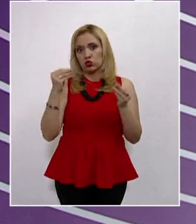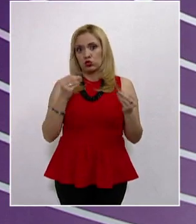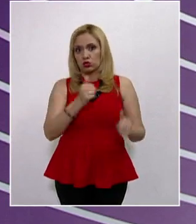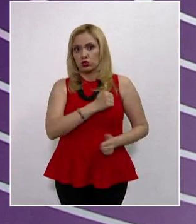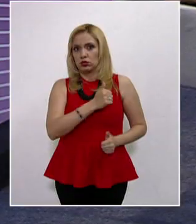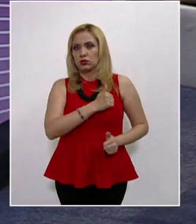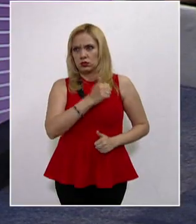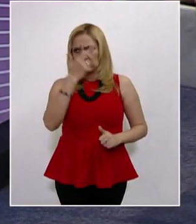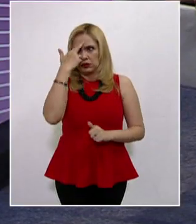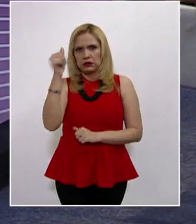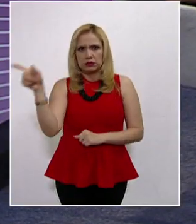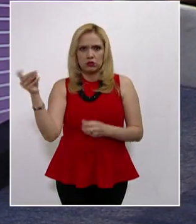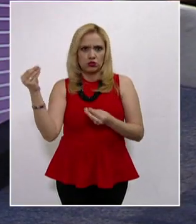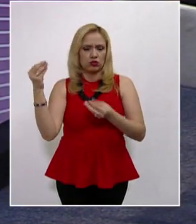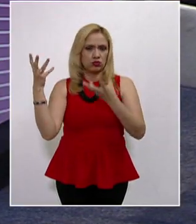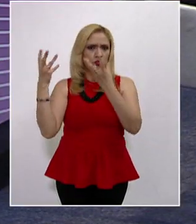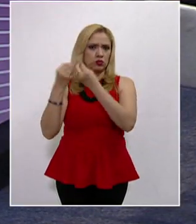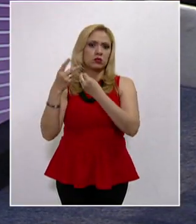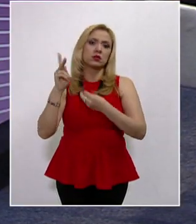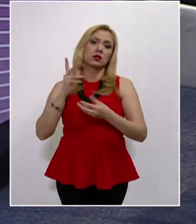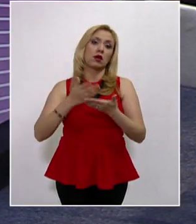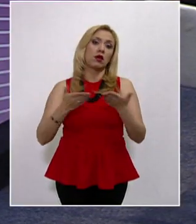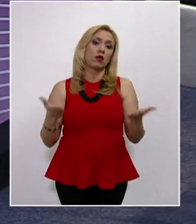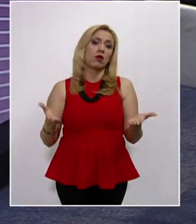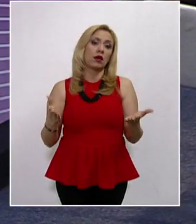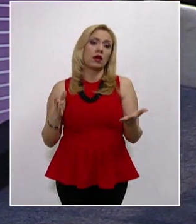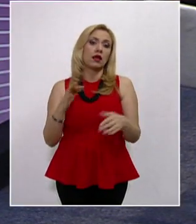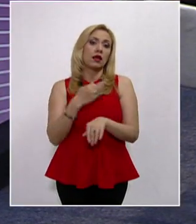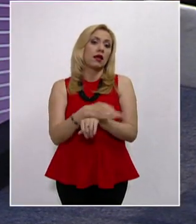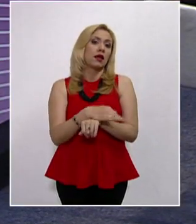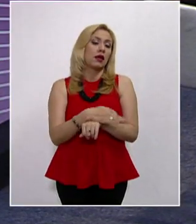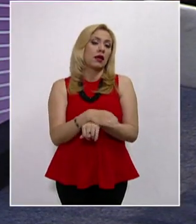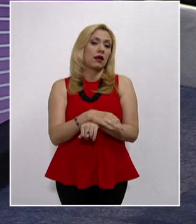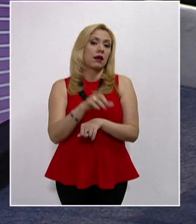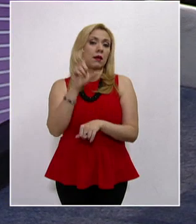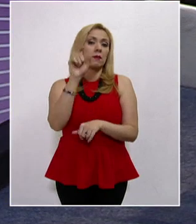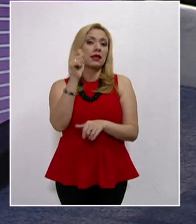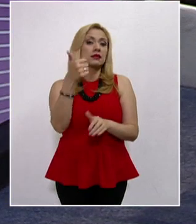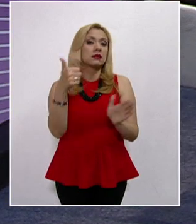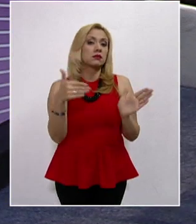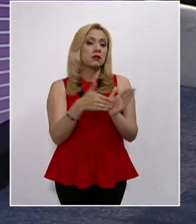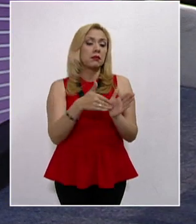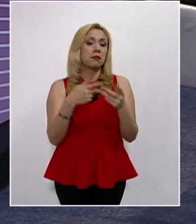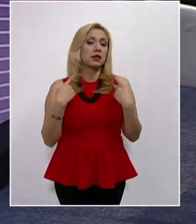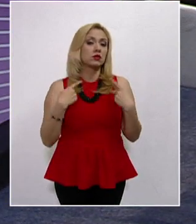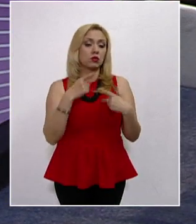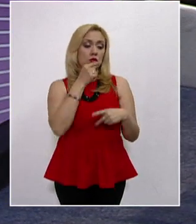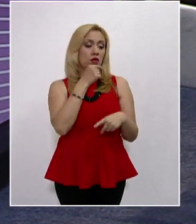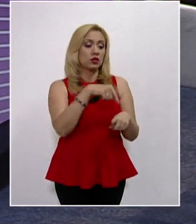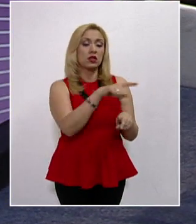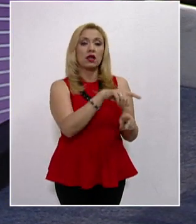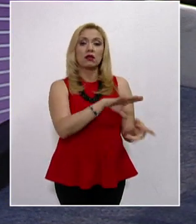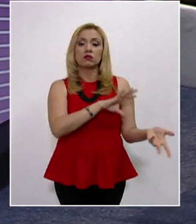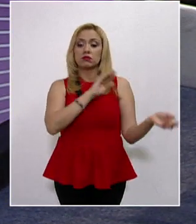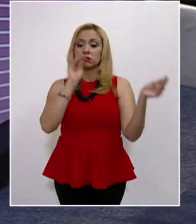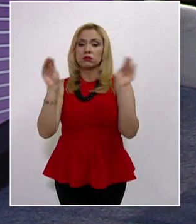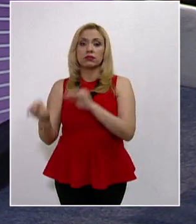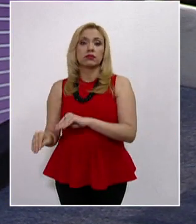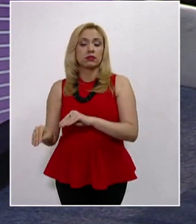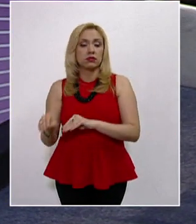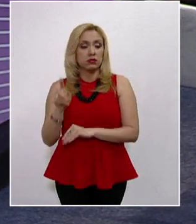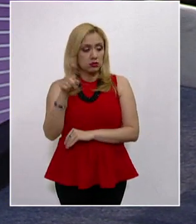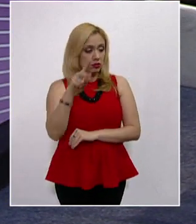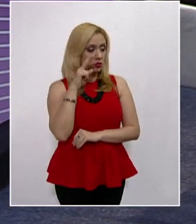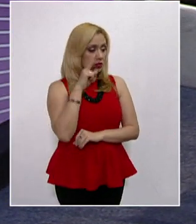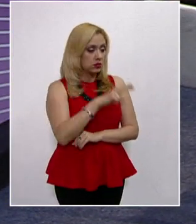Armadas, pero estamos en un proceso de una incorporación de eventualmente 26,000 personas que son parte de la Policía Federal a la Guardia Nacional. Si vemos